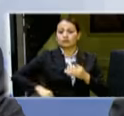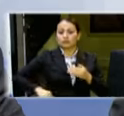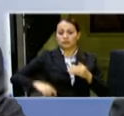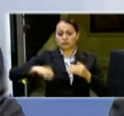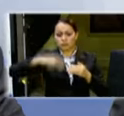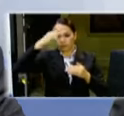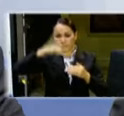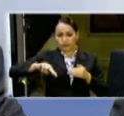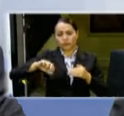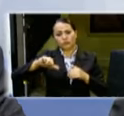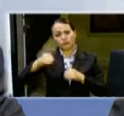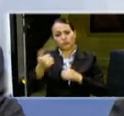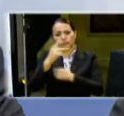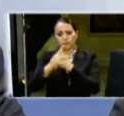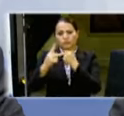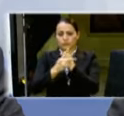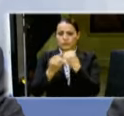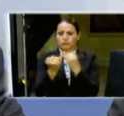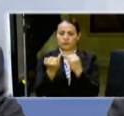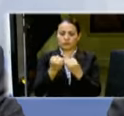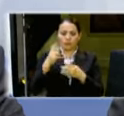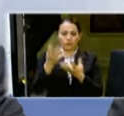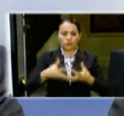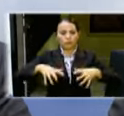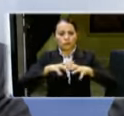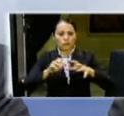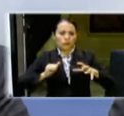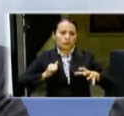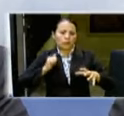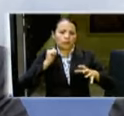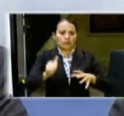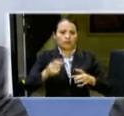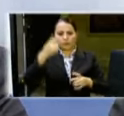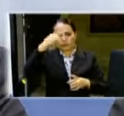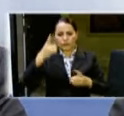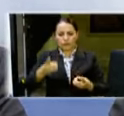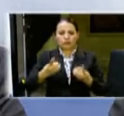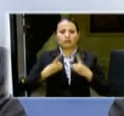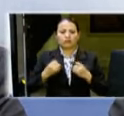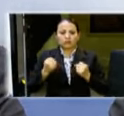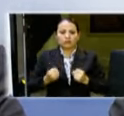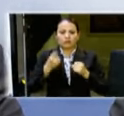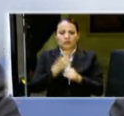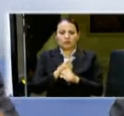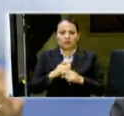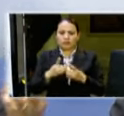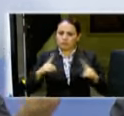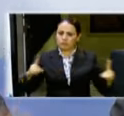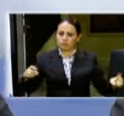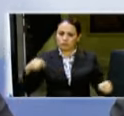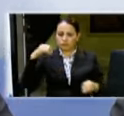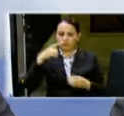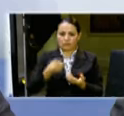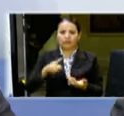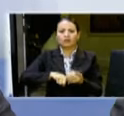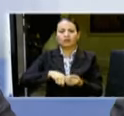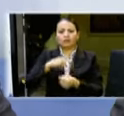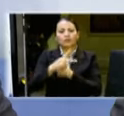en el exterior, aprovechando lo que el mundo tiene que ofrecer para promover la seguridad y el desarrollo internos. Ahora, para cumplir estos